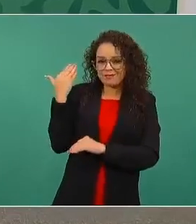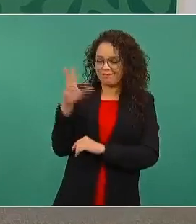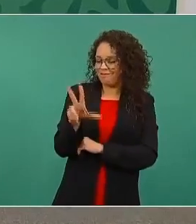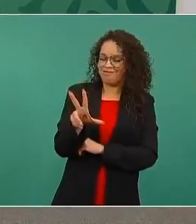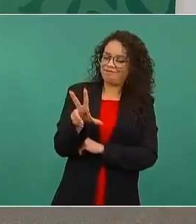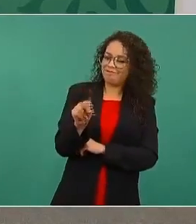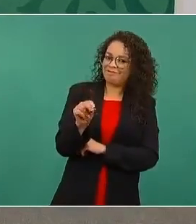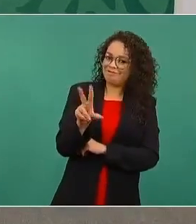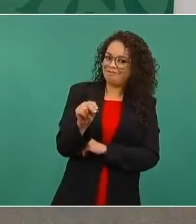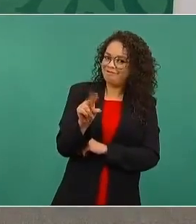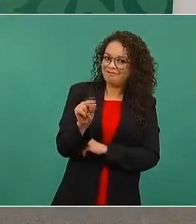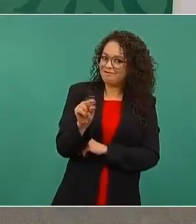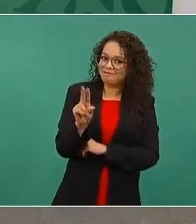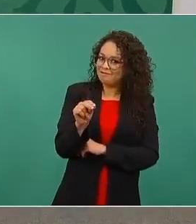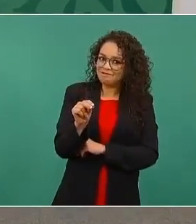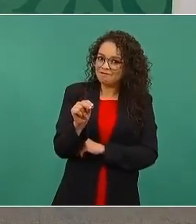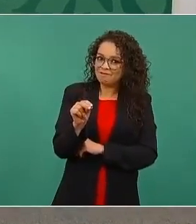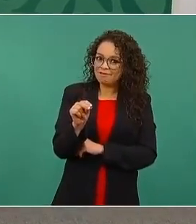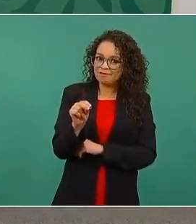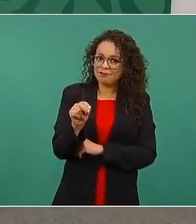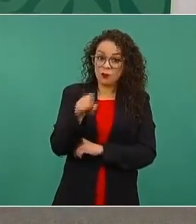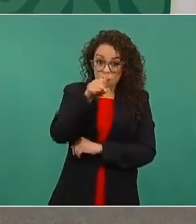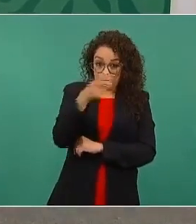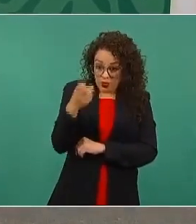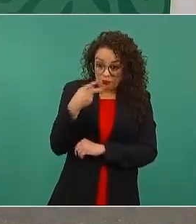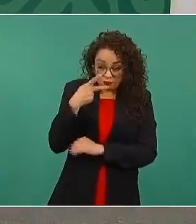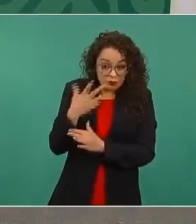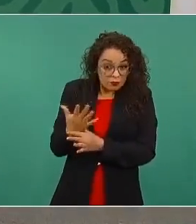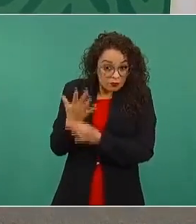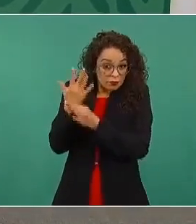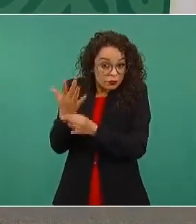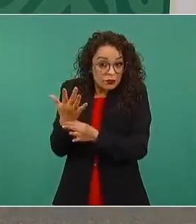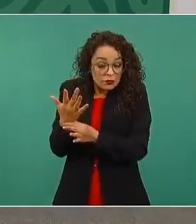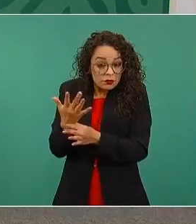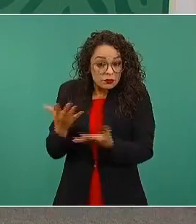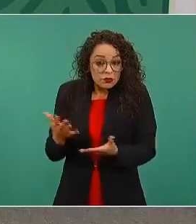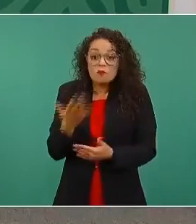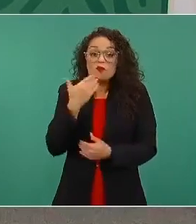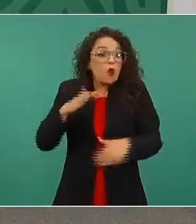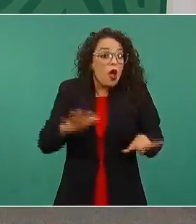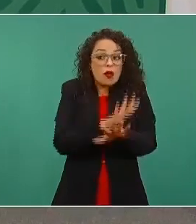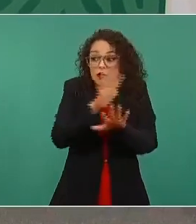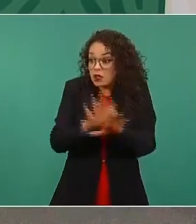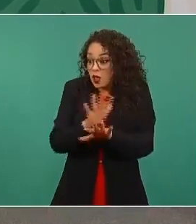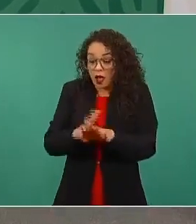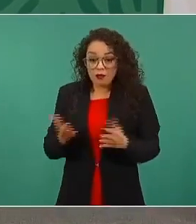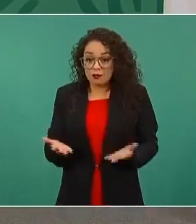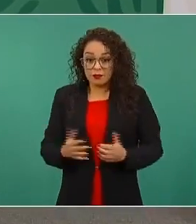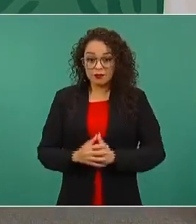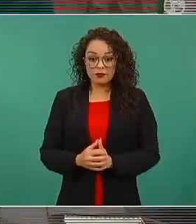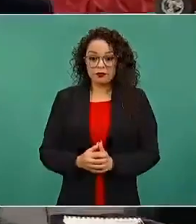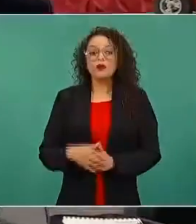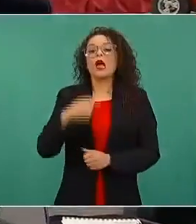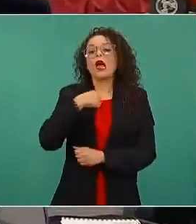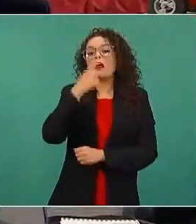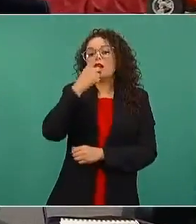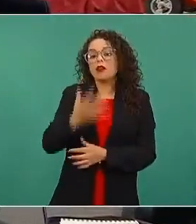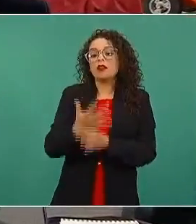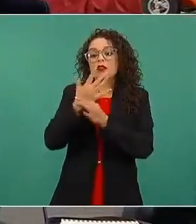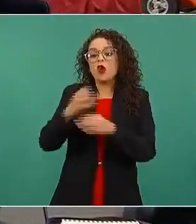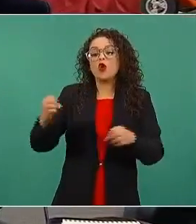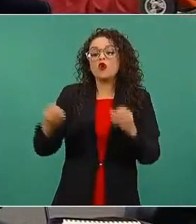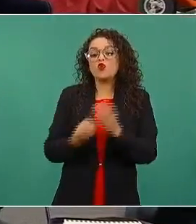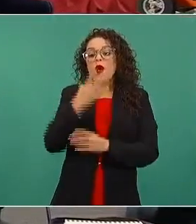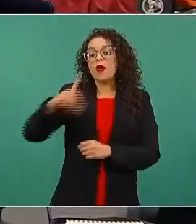Porque eso es lo que insinúas, de que no ha habido cambios. Yo me refiero en Sonora con el nuevo